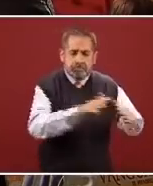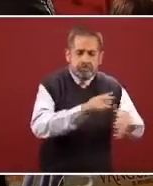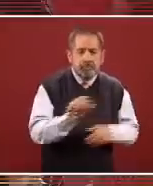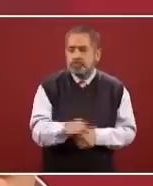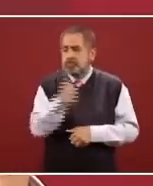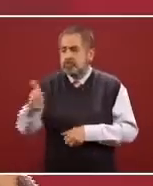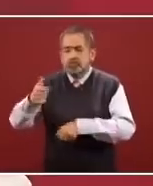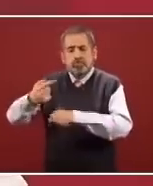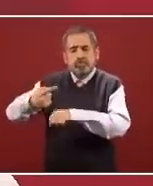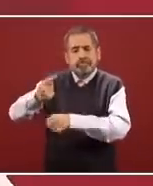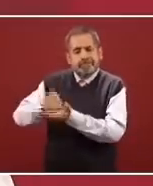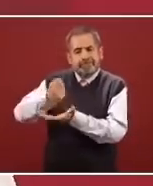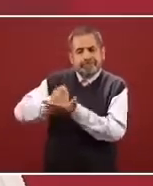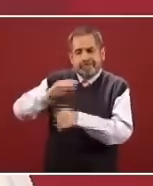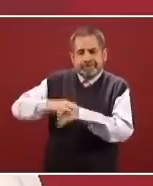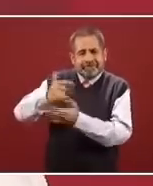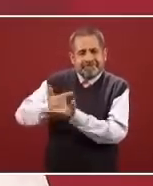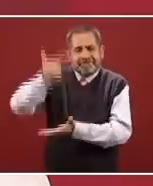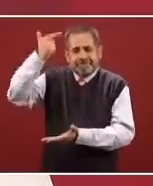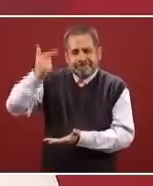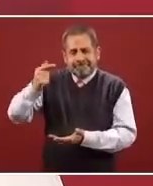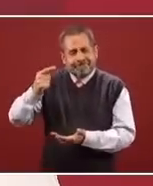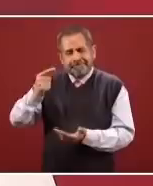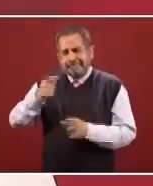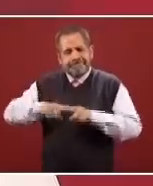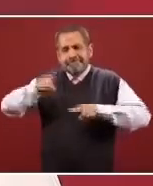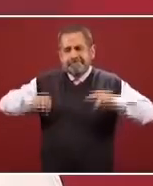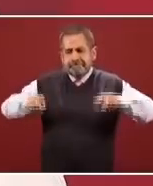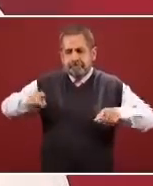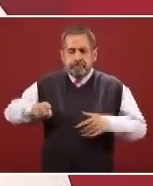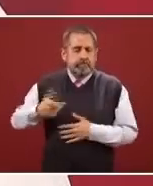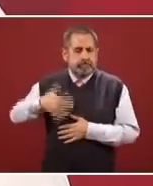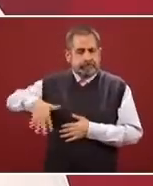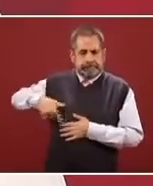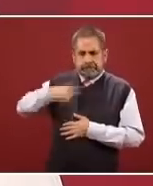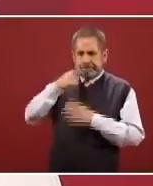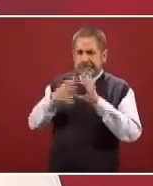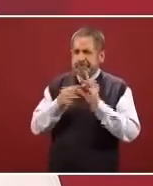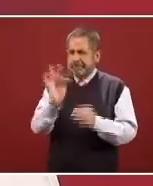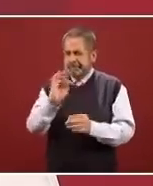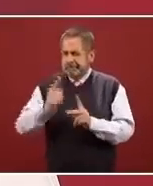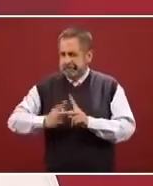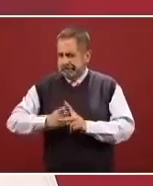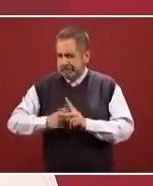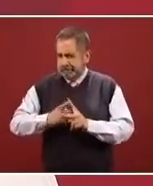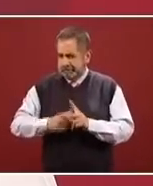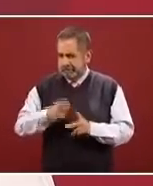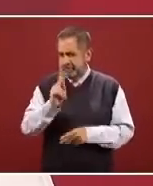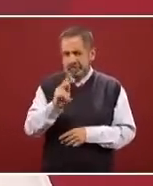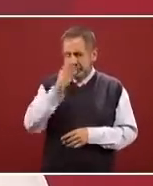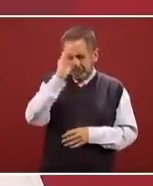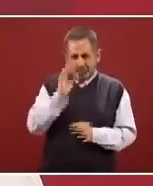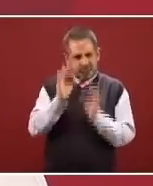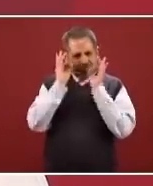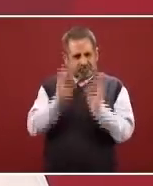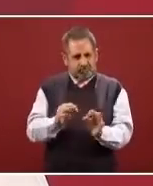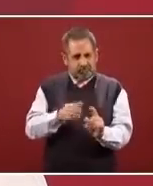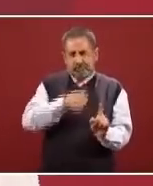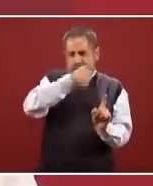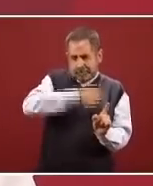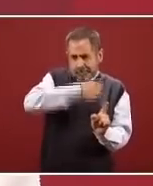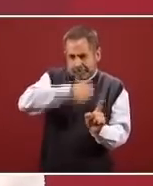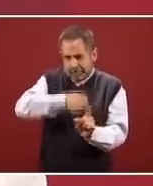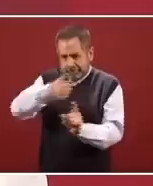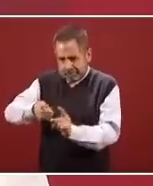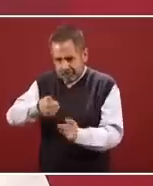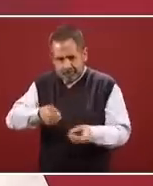muy distinto. Entonces, podemos, como dice el doctor, hacer un promedio, pero no crean que va a ser...